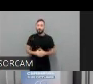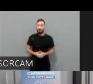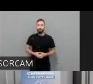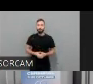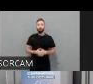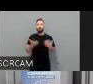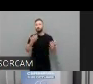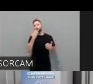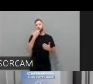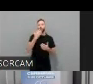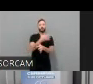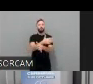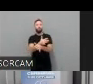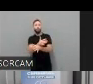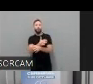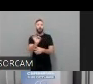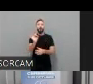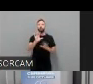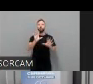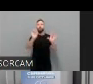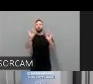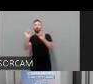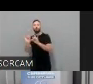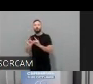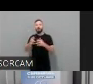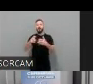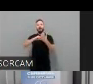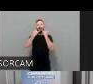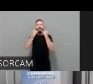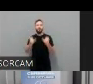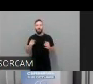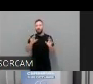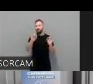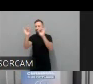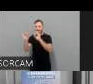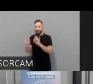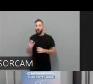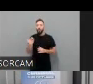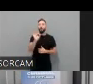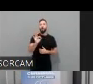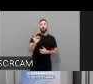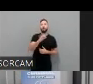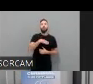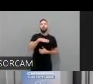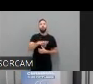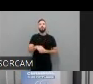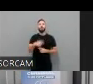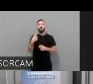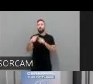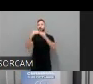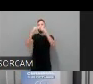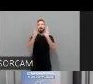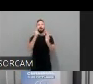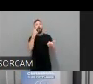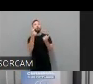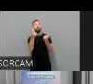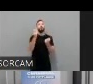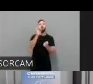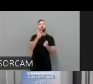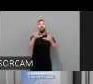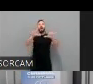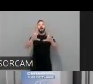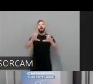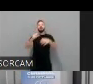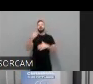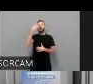puedan jugar con un juguete, manipular un aparato electrónico, e incluso controlar cosas de casa, realizar aprendizajes escolares